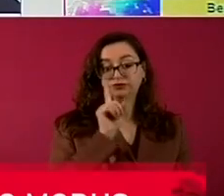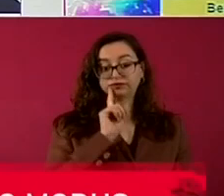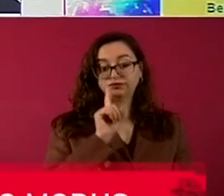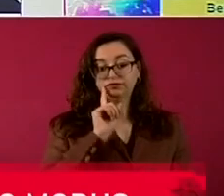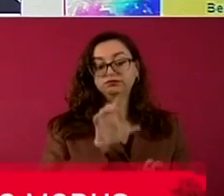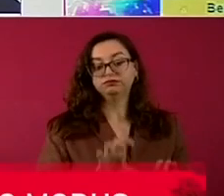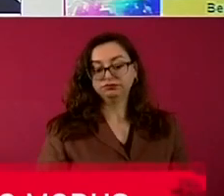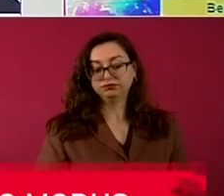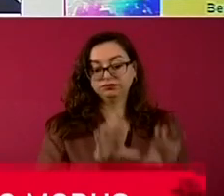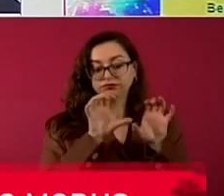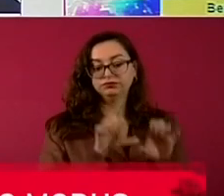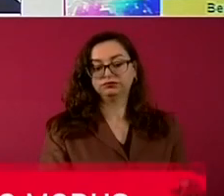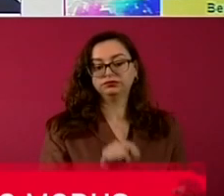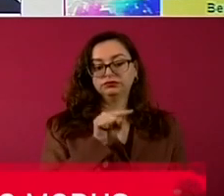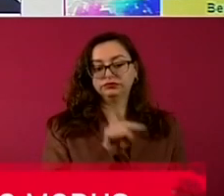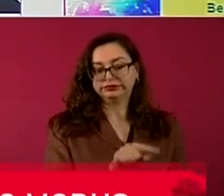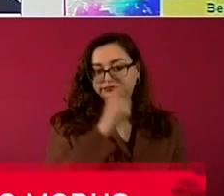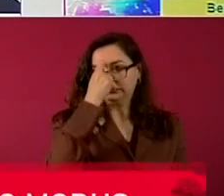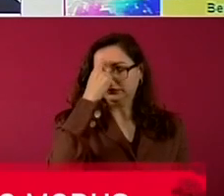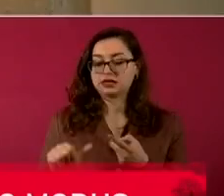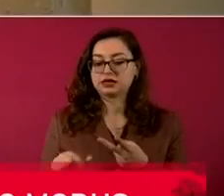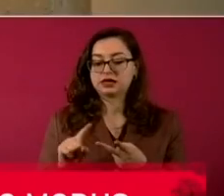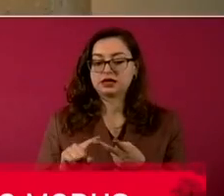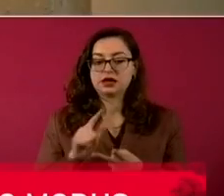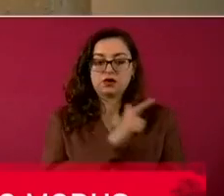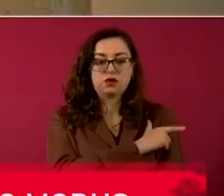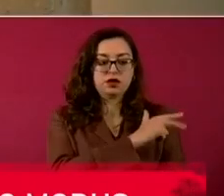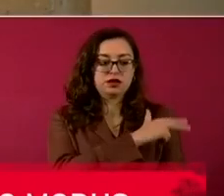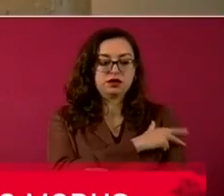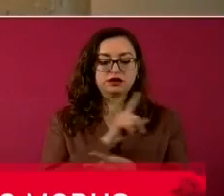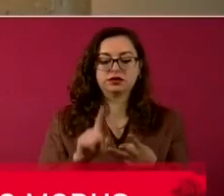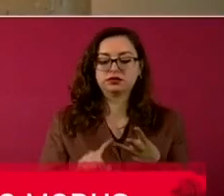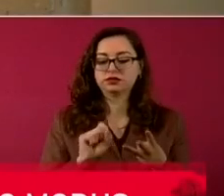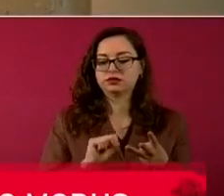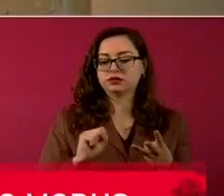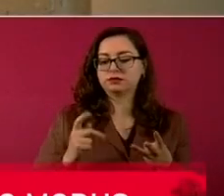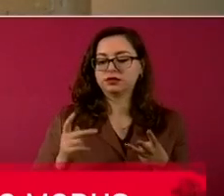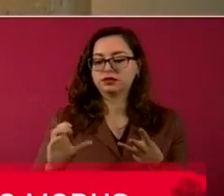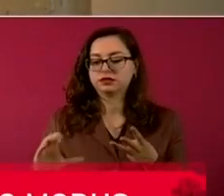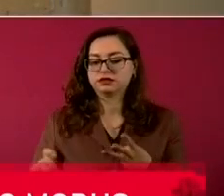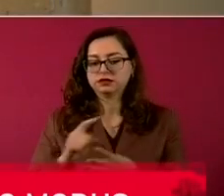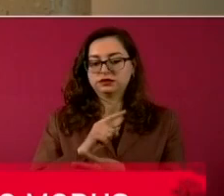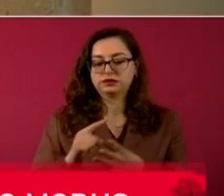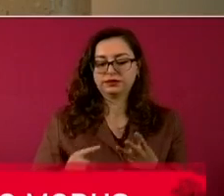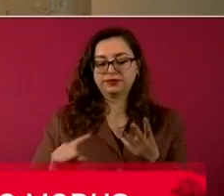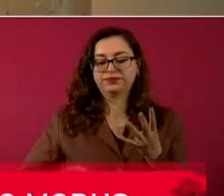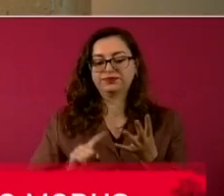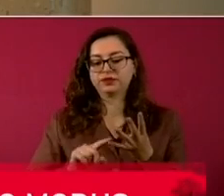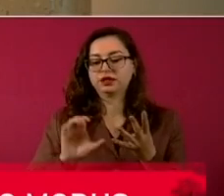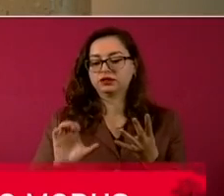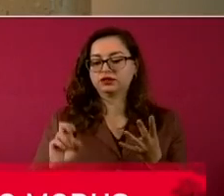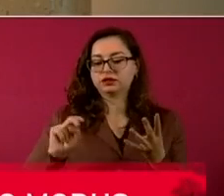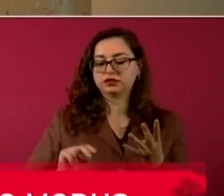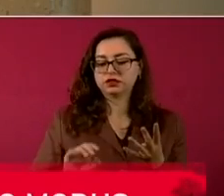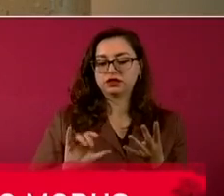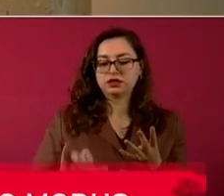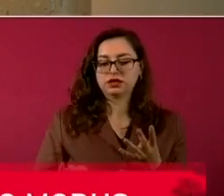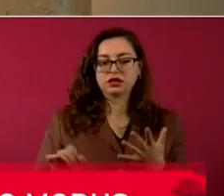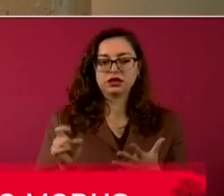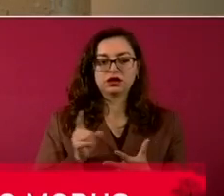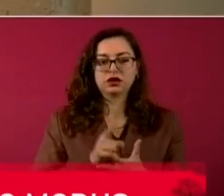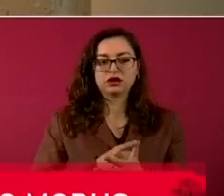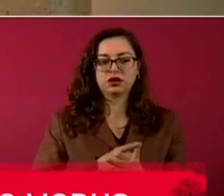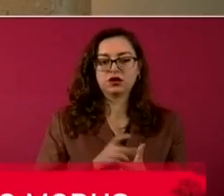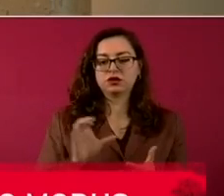Salvador Llamas, comparte similitudes con la ejecución del exgobernador de Jalisco, Aristóteles Sandoval. El subsecretario de Seguridad, Ricardo Mejía,